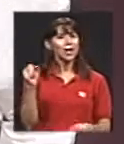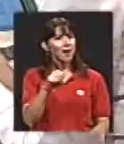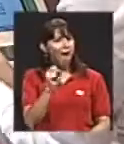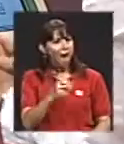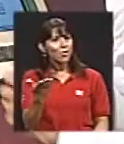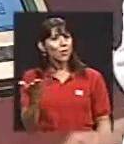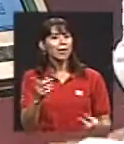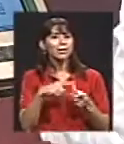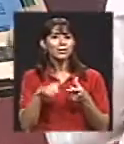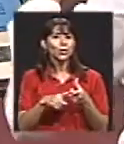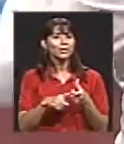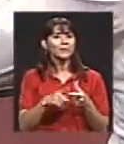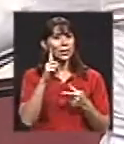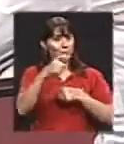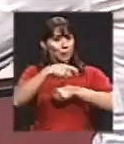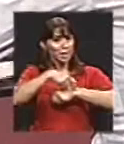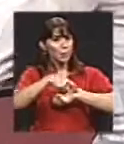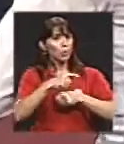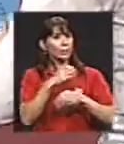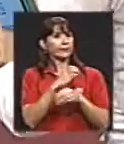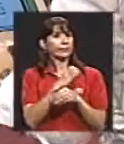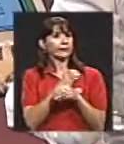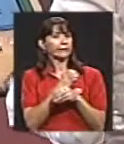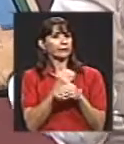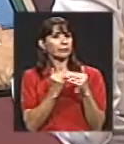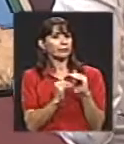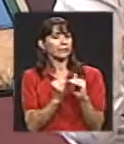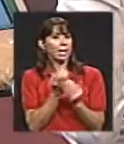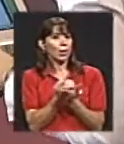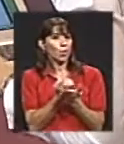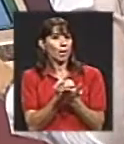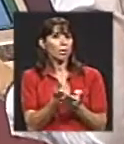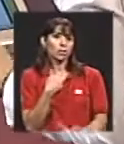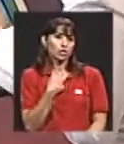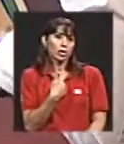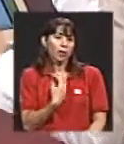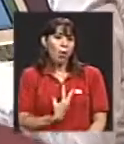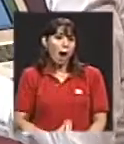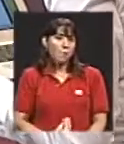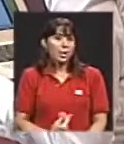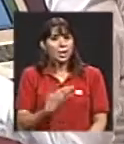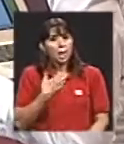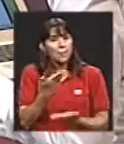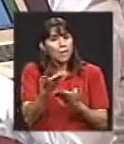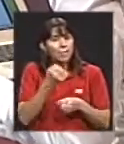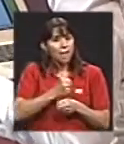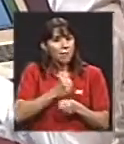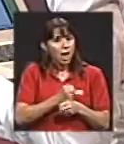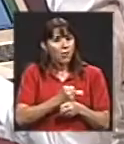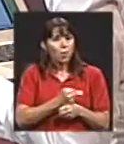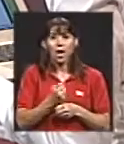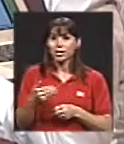entonces en una en una recesión cuando yo tengo hambre y a mí me dan trabajo yo quiero hacer aquí está porque es que muchas cosas